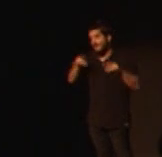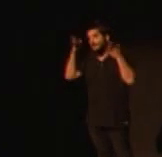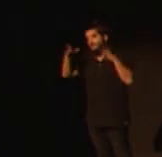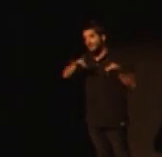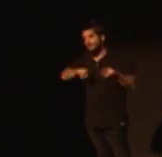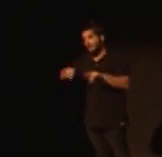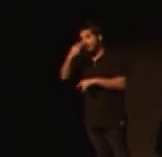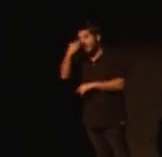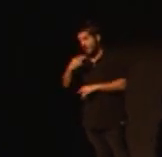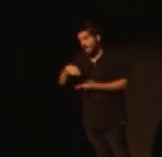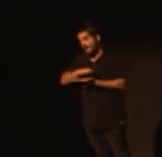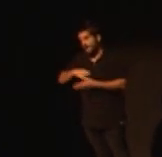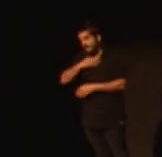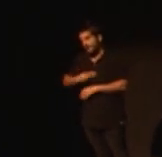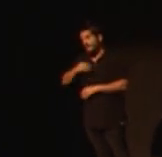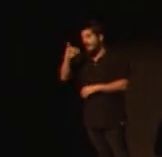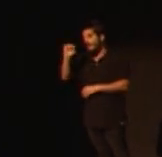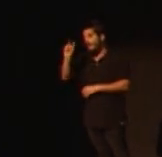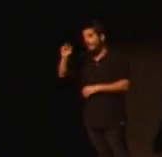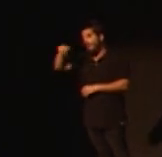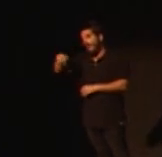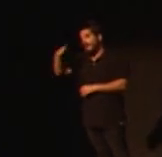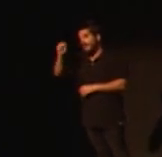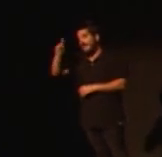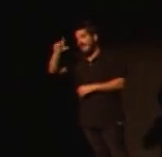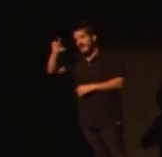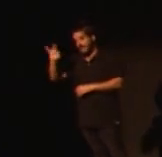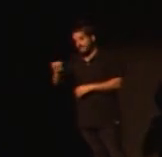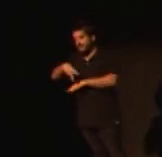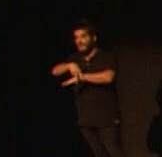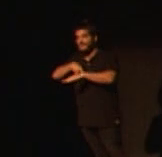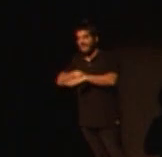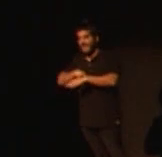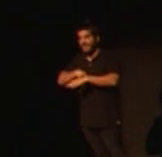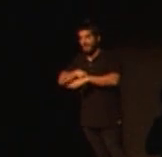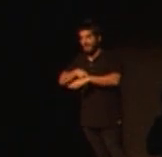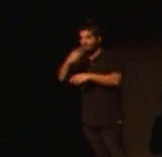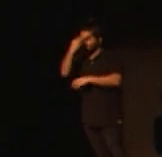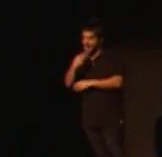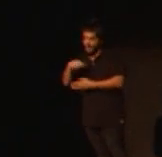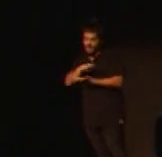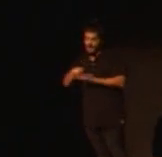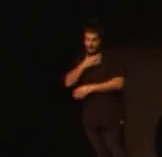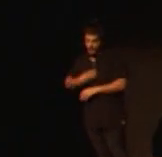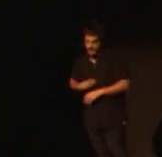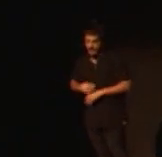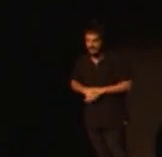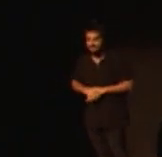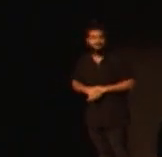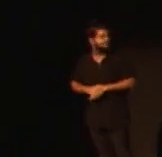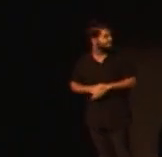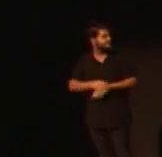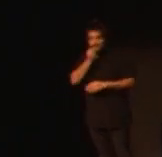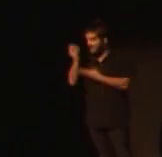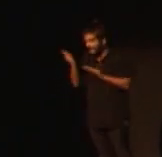de Murcia, y Juan Carlos Morejón, delegado 11, Región de Murcia. Bienvenidos. Hola, pasad ¿qué tal? Con nosotros por aquí. Pues venimos con al